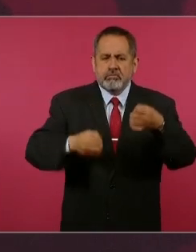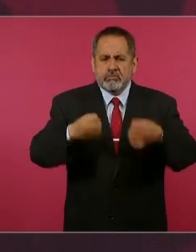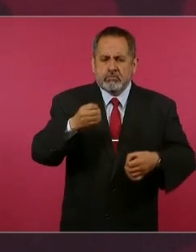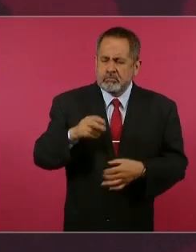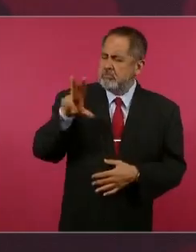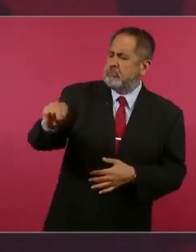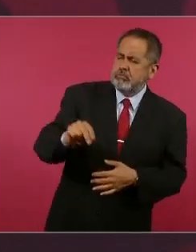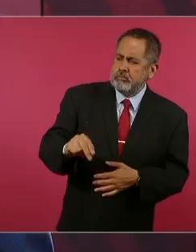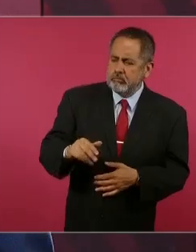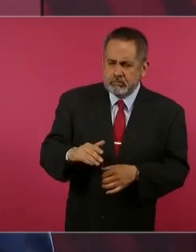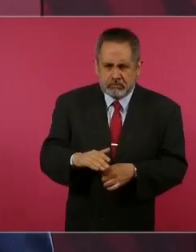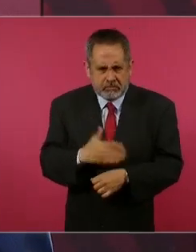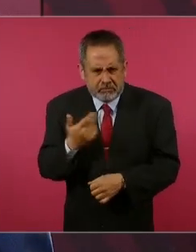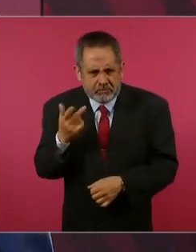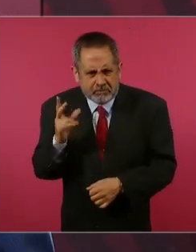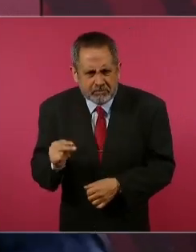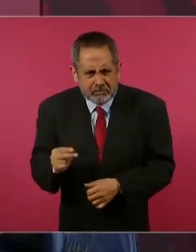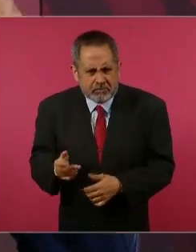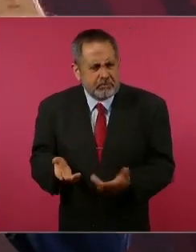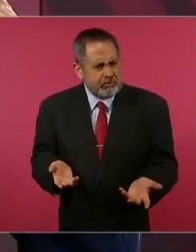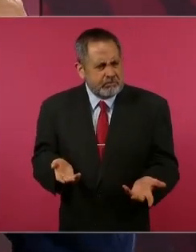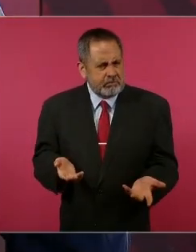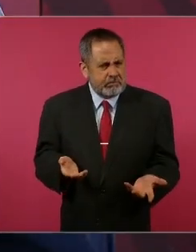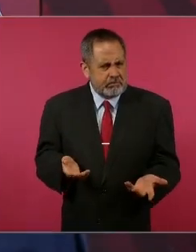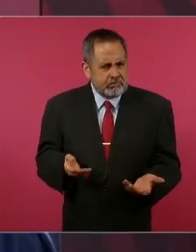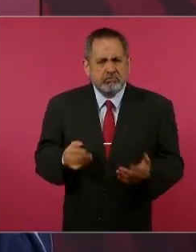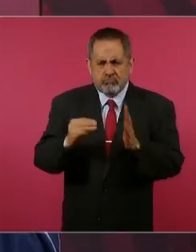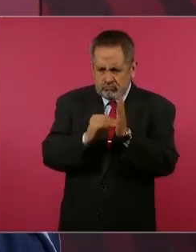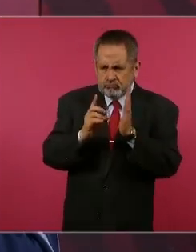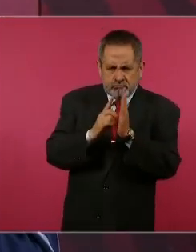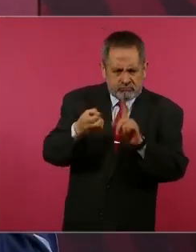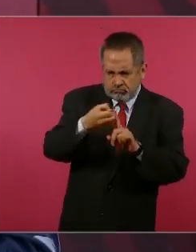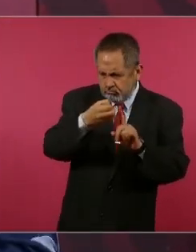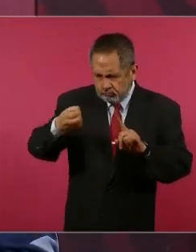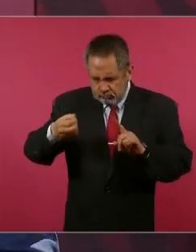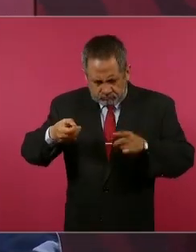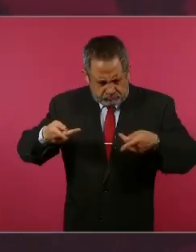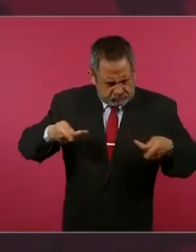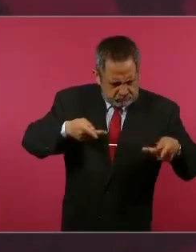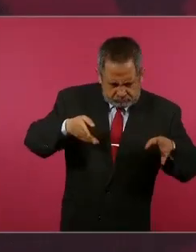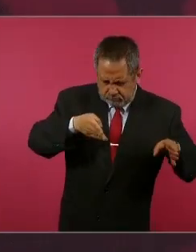¿Por qué no se va a elegir? Con un buen método,